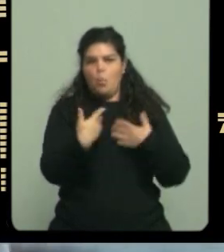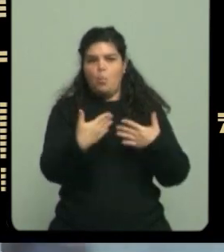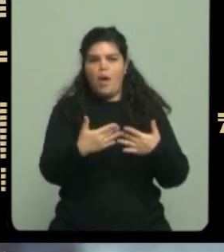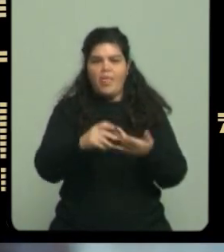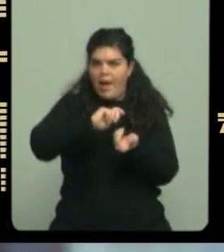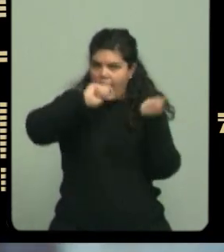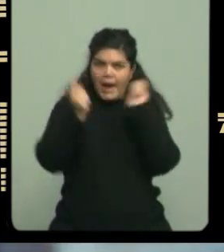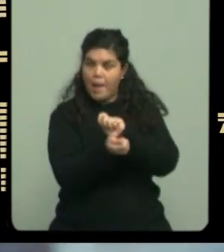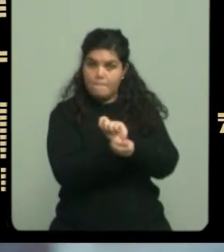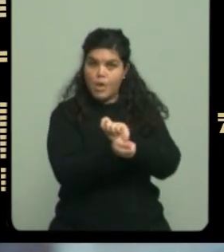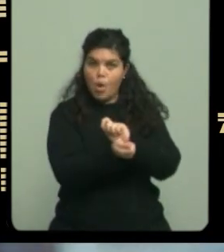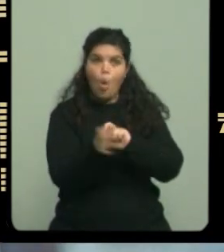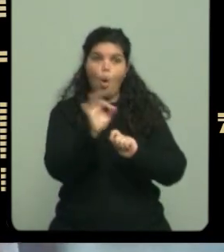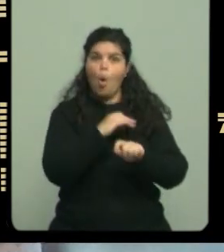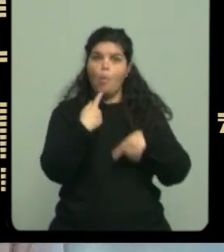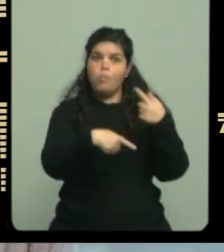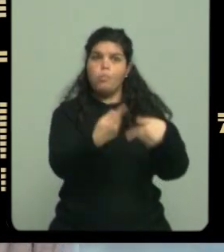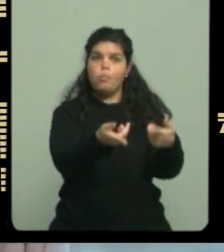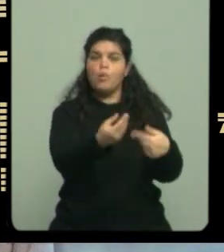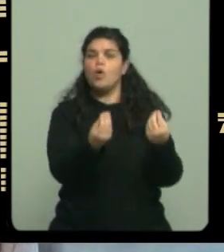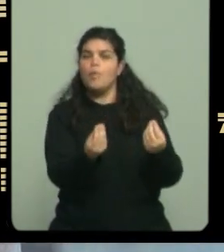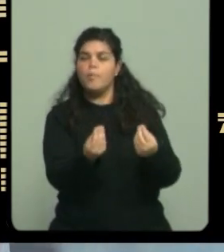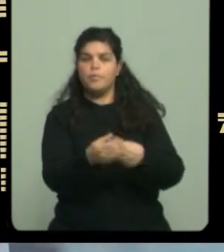al menos se siente el impacto? En el caso